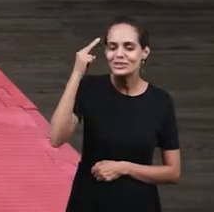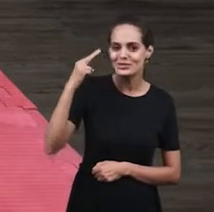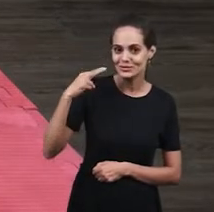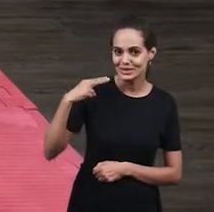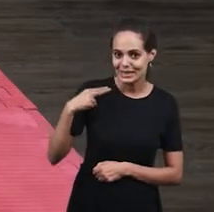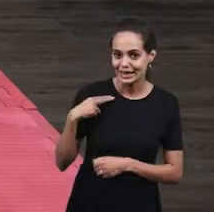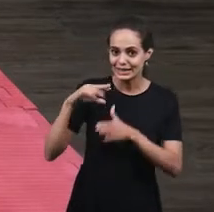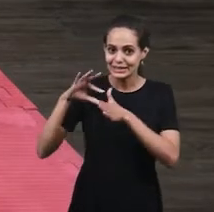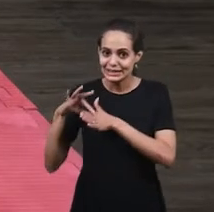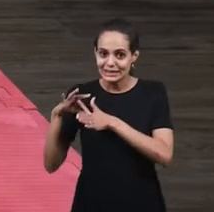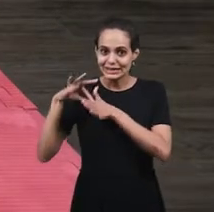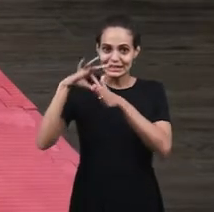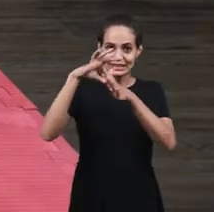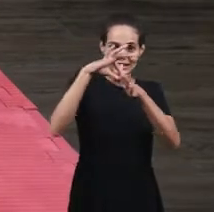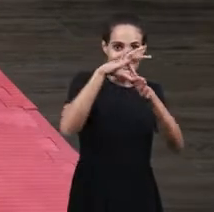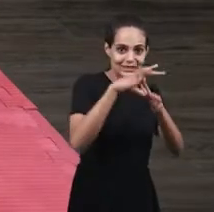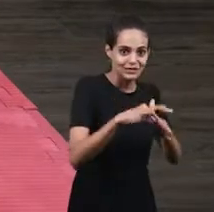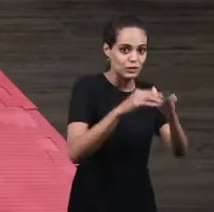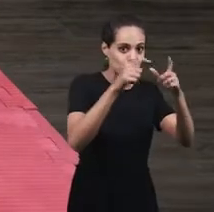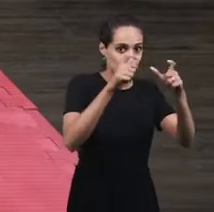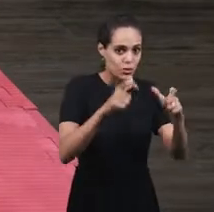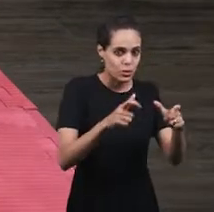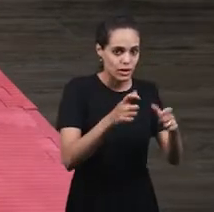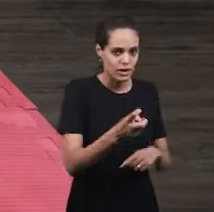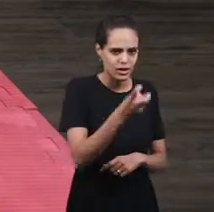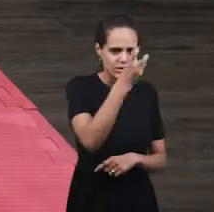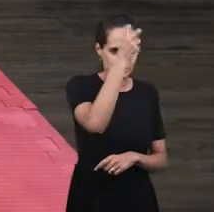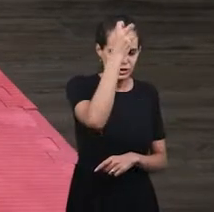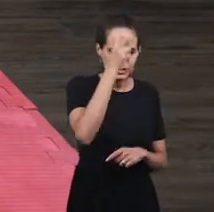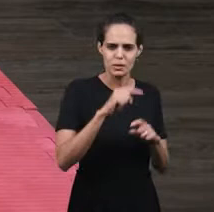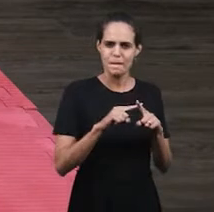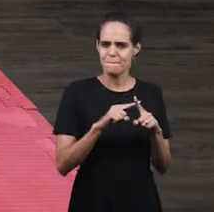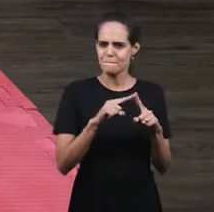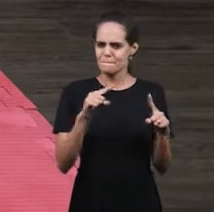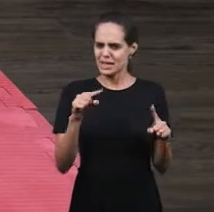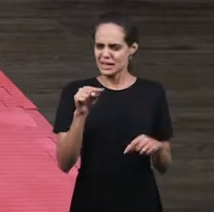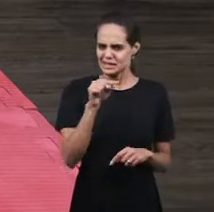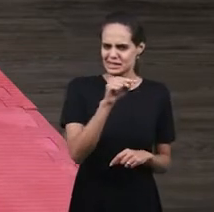José fue llevado a Egipto, pero él no